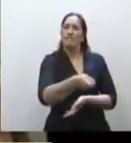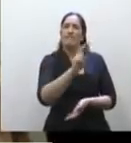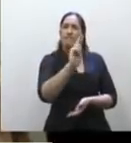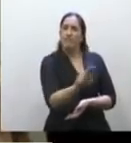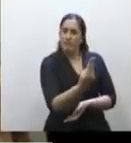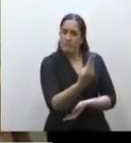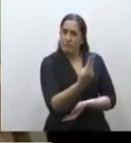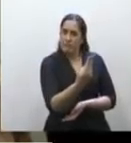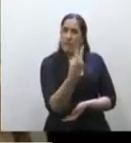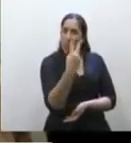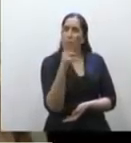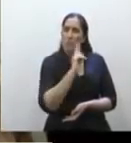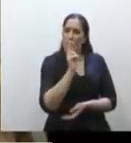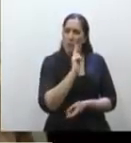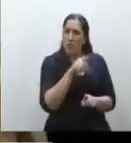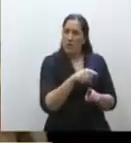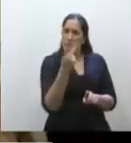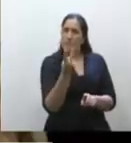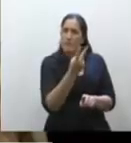Munia Mamouni.